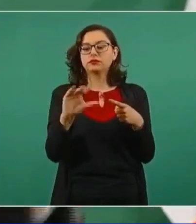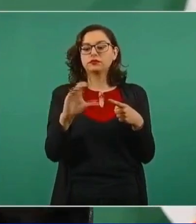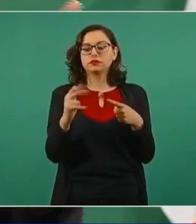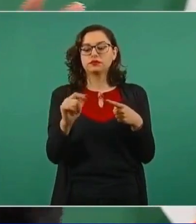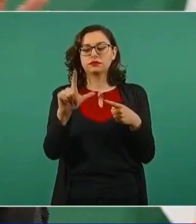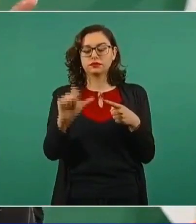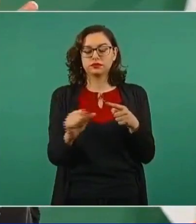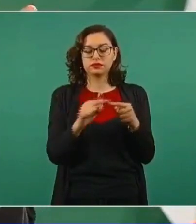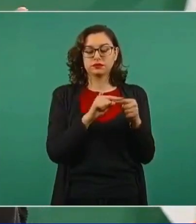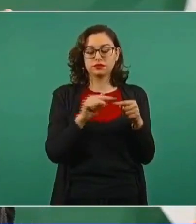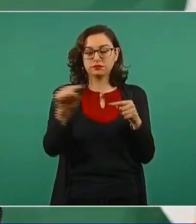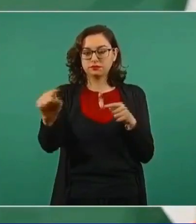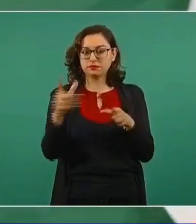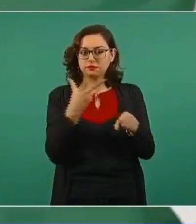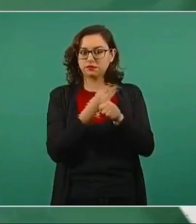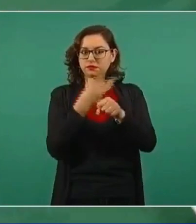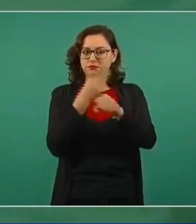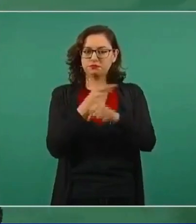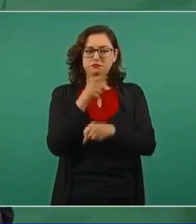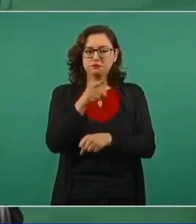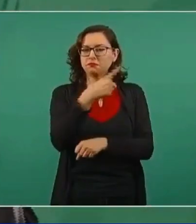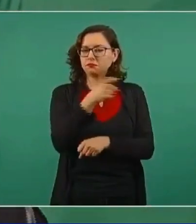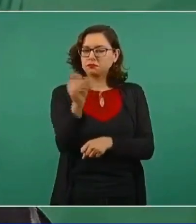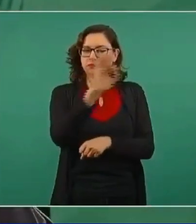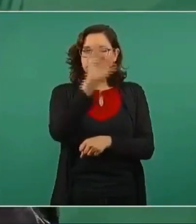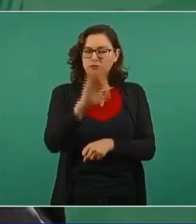Entonces vamos a tener